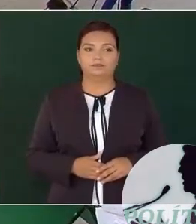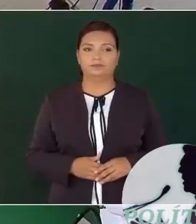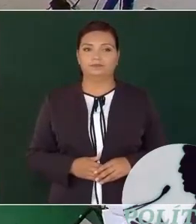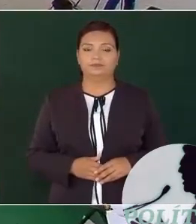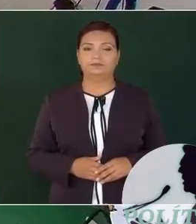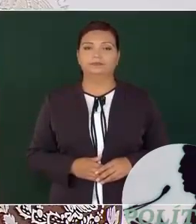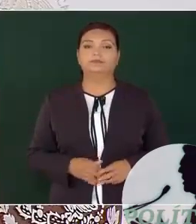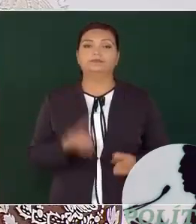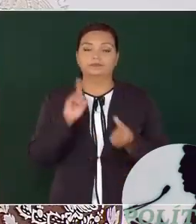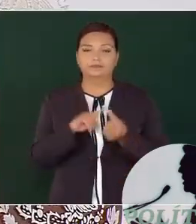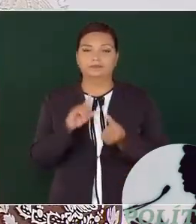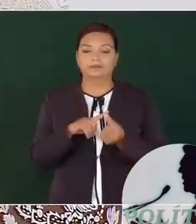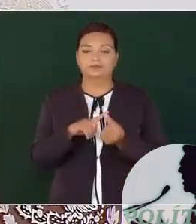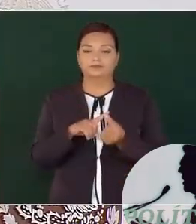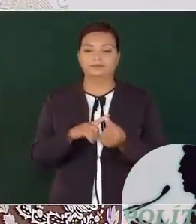a quien